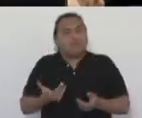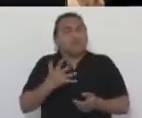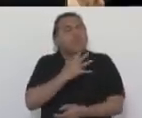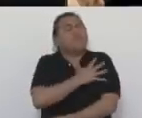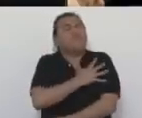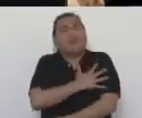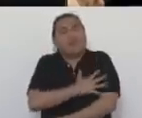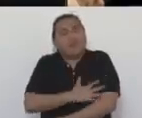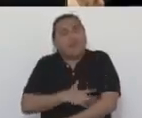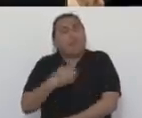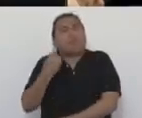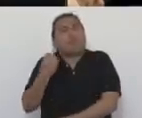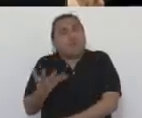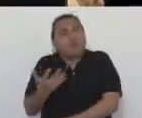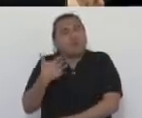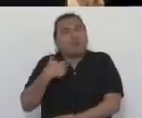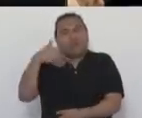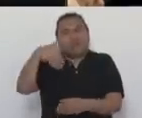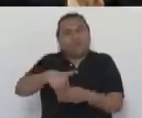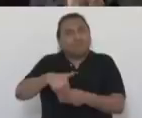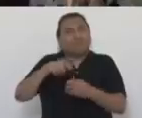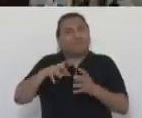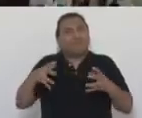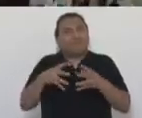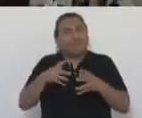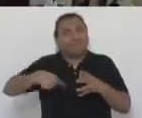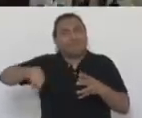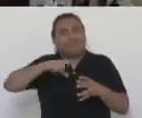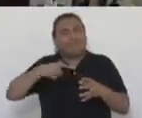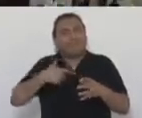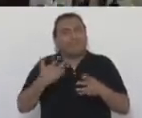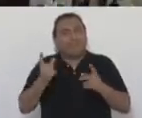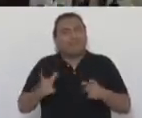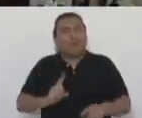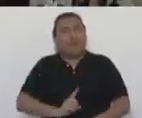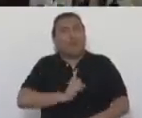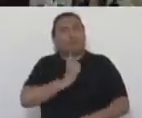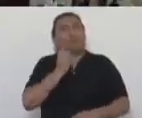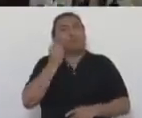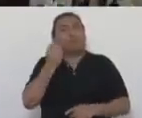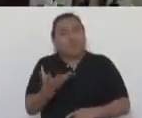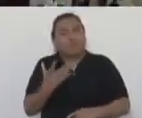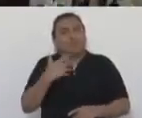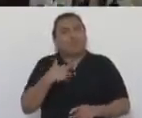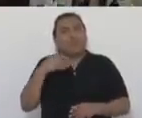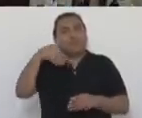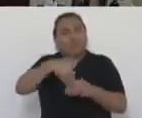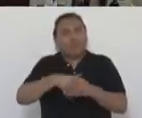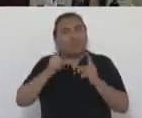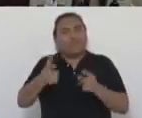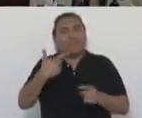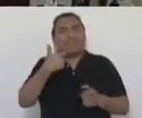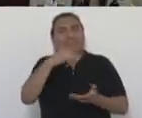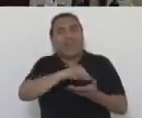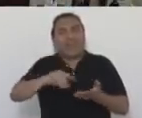por ser parte de este cuerpo, tanto más grande que todos nosotros, y orgullo porque ser parte del Senado de la Nación es ser